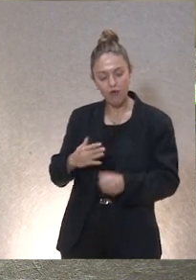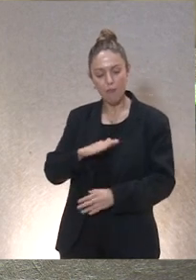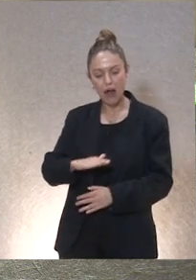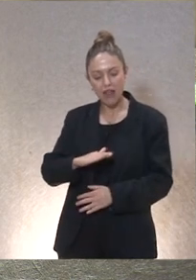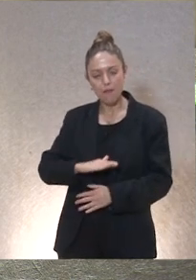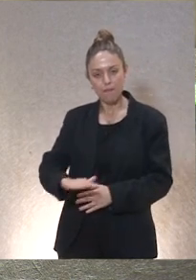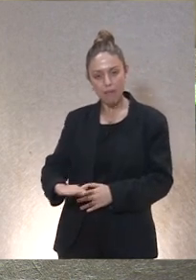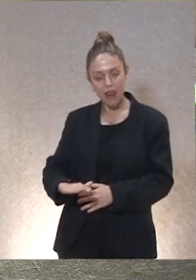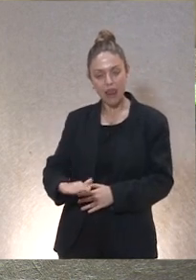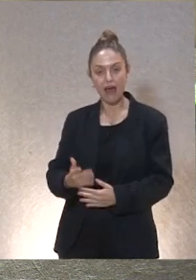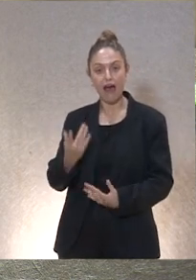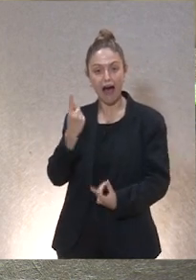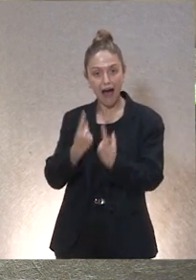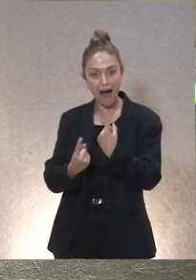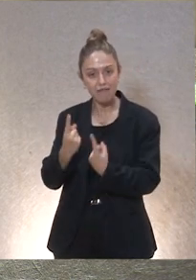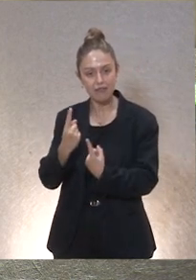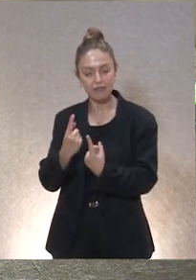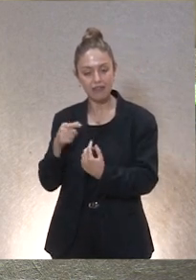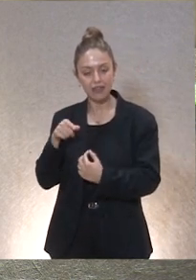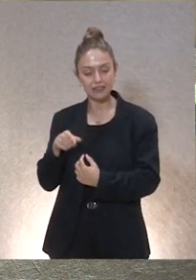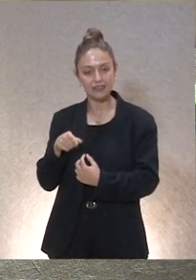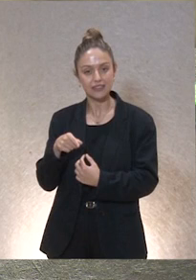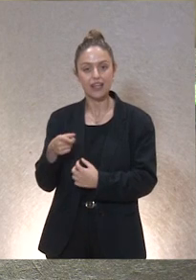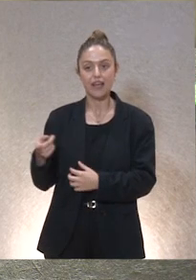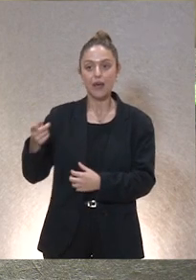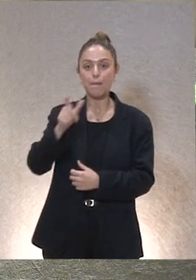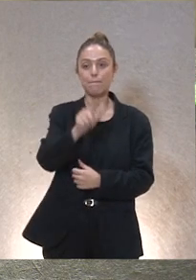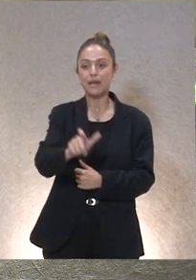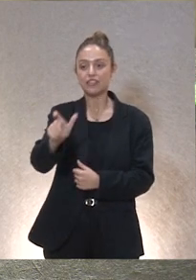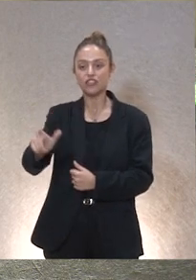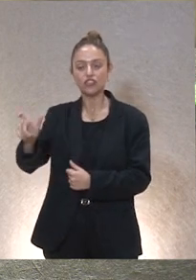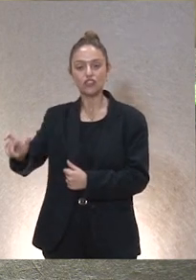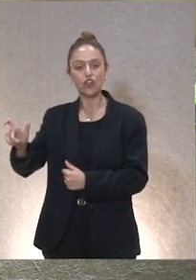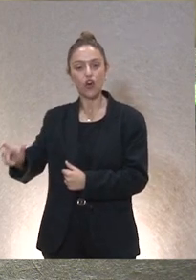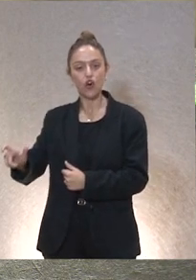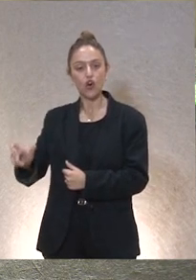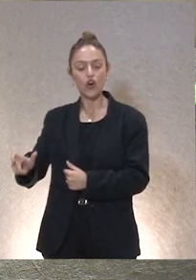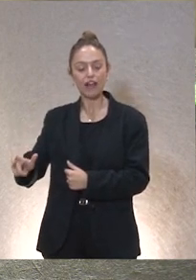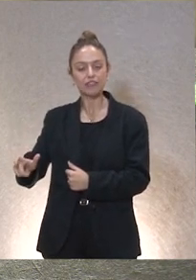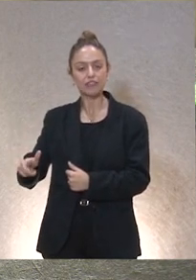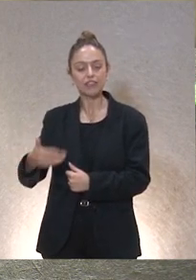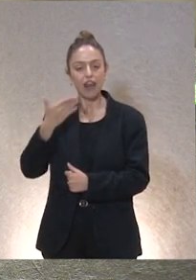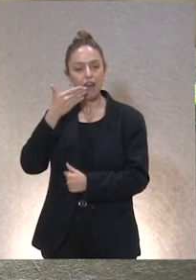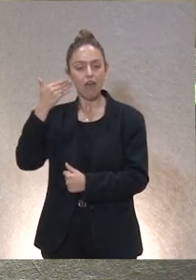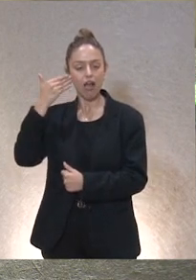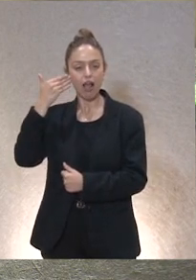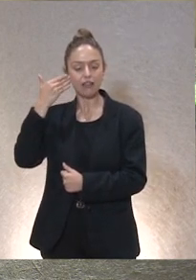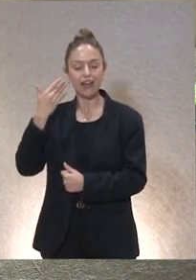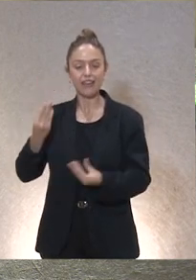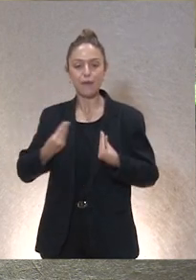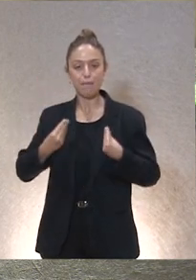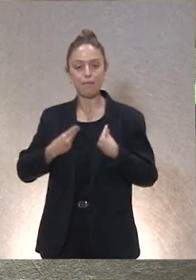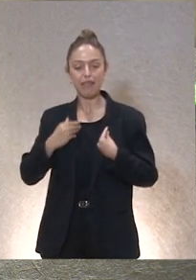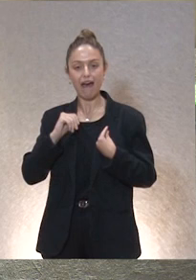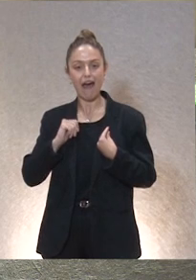sido se debe en buena parte a todas las personas que vivieron con lealtad una vida anónima